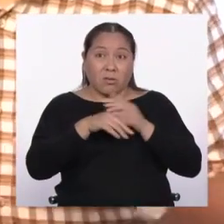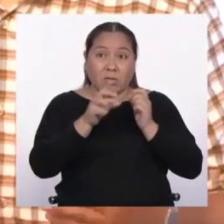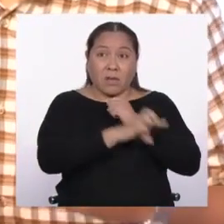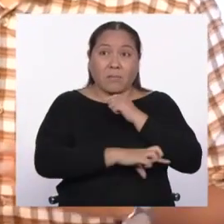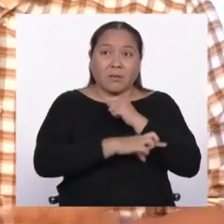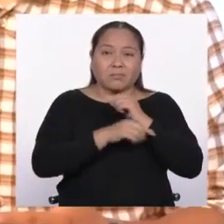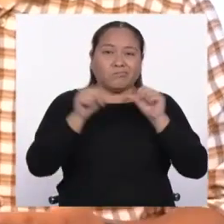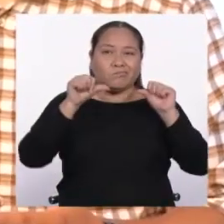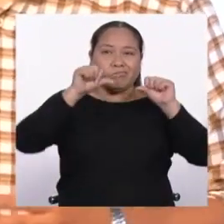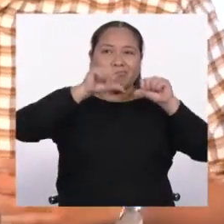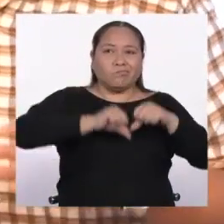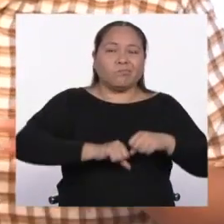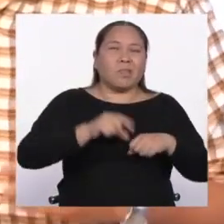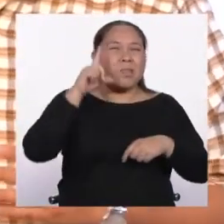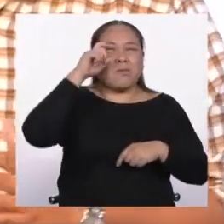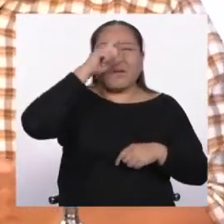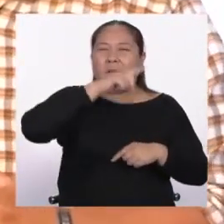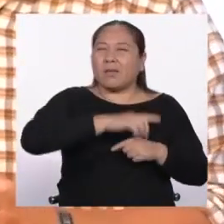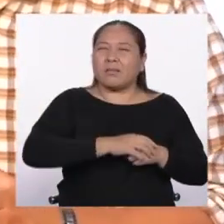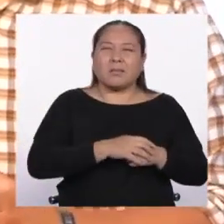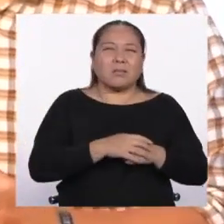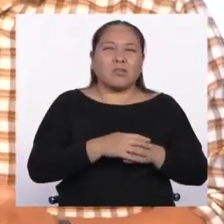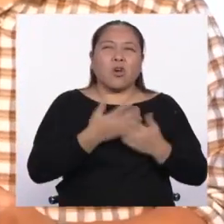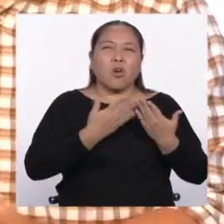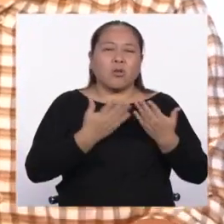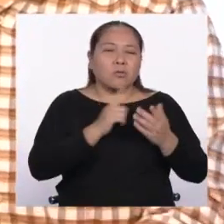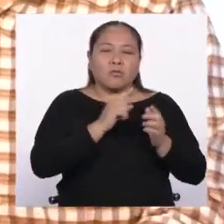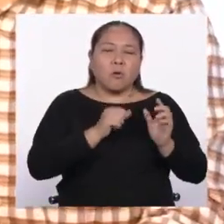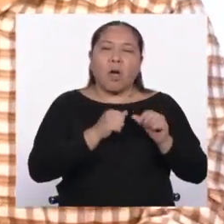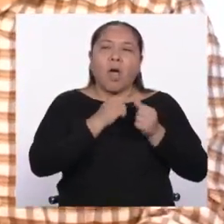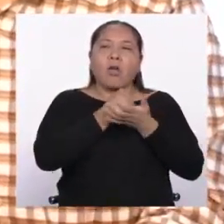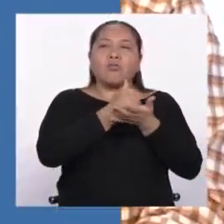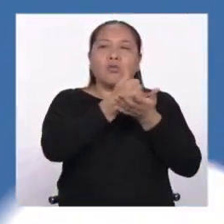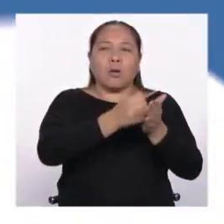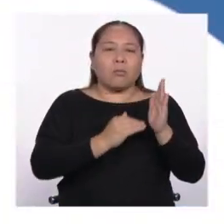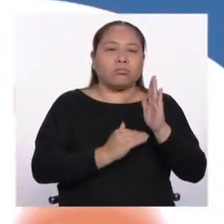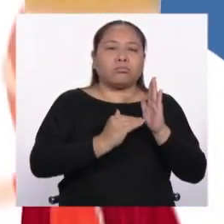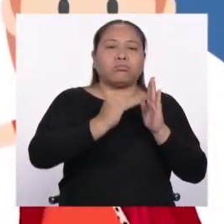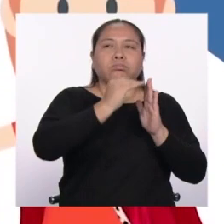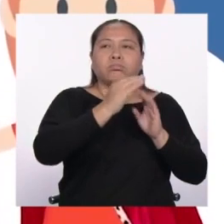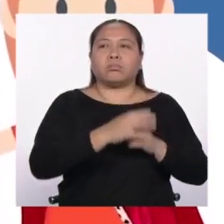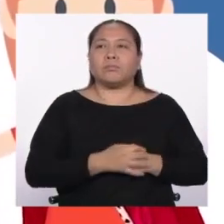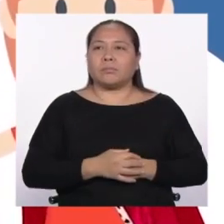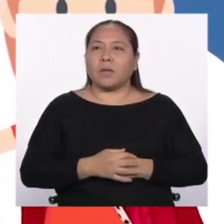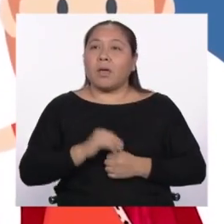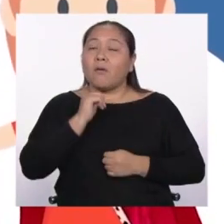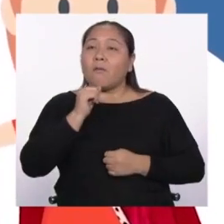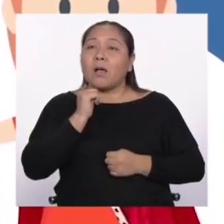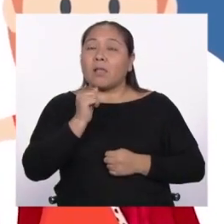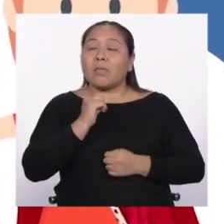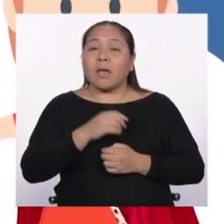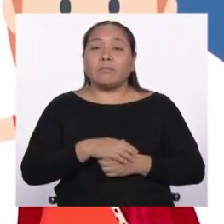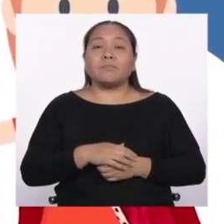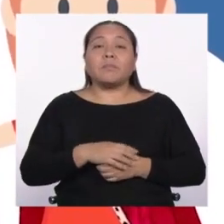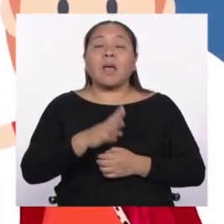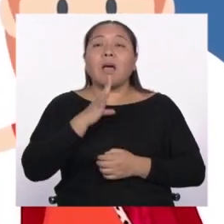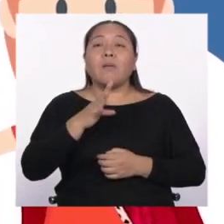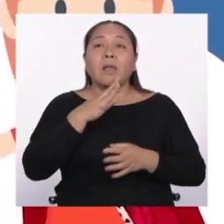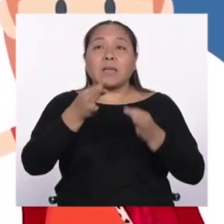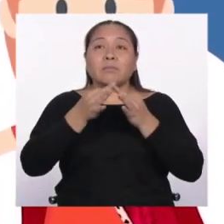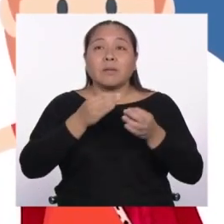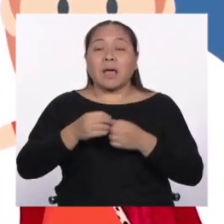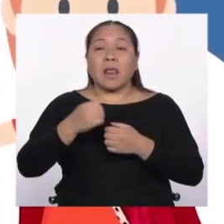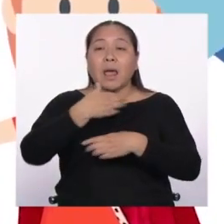debido a diversas dificultades que no le permitieron prosperar. Nos falta hablar del aspecto político del